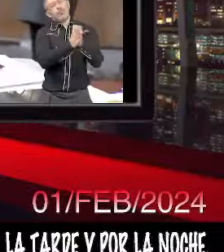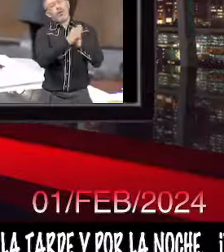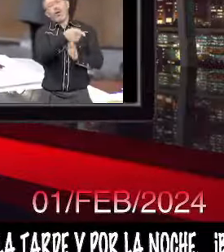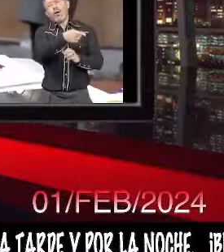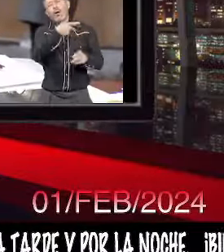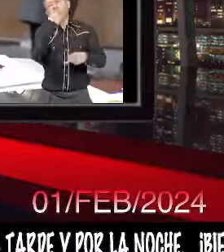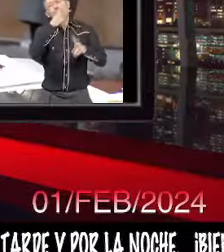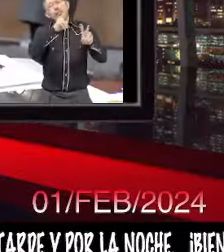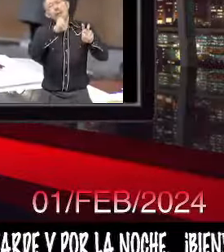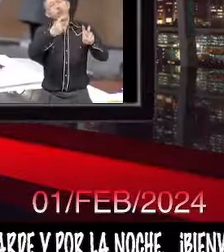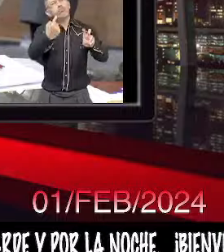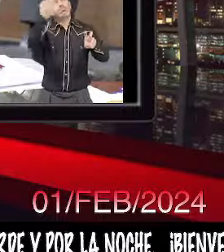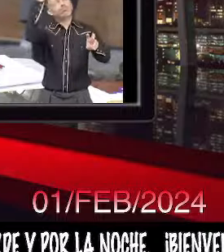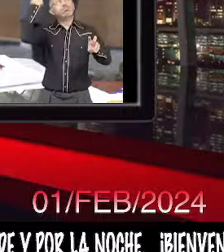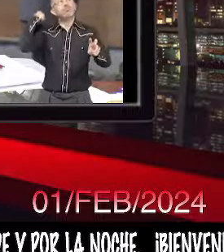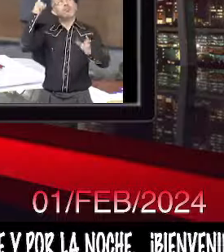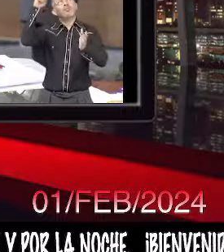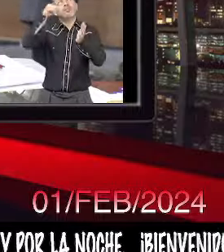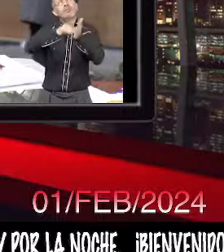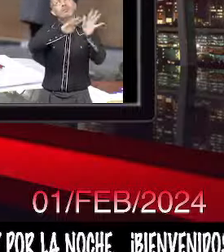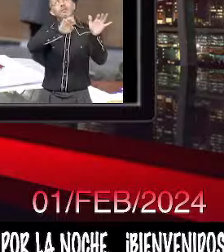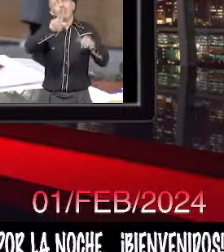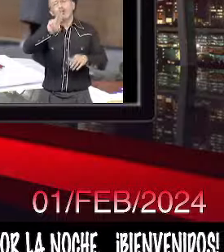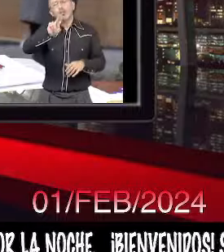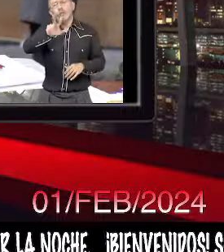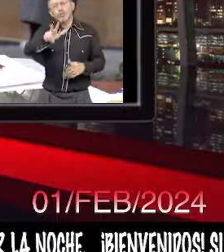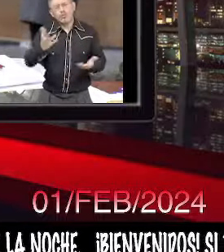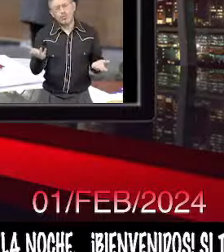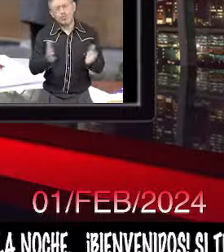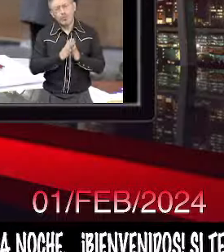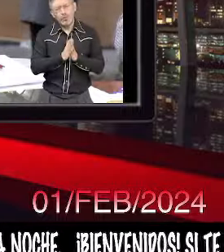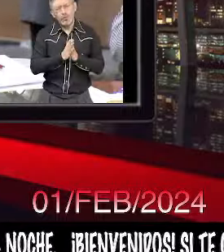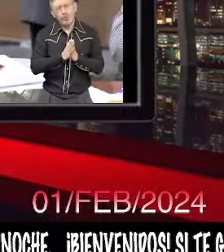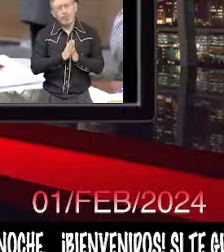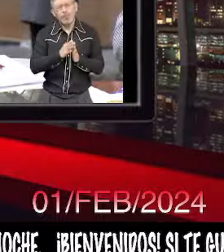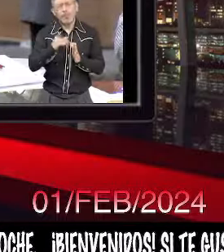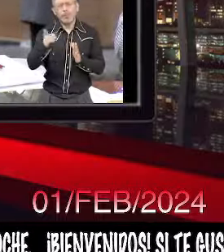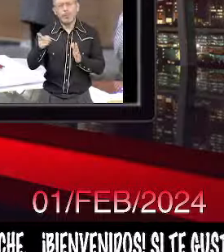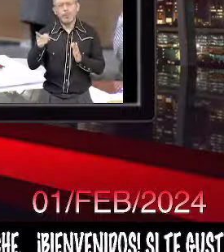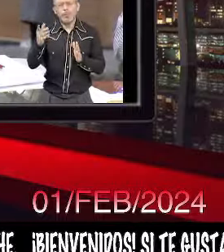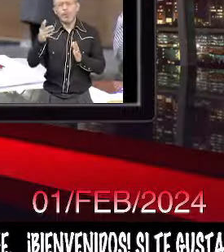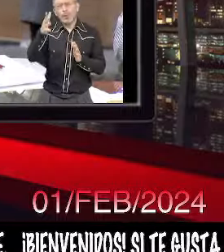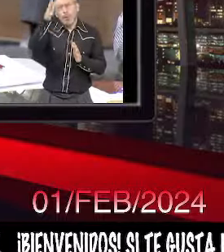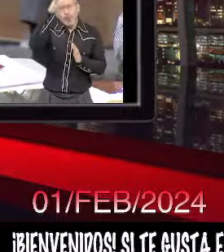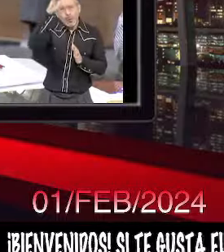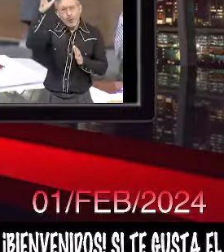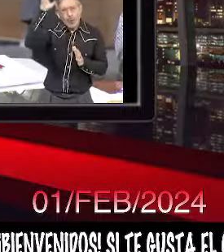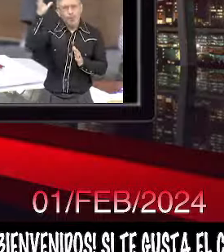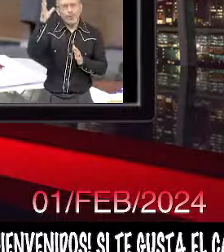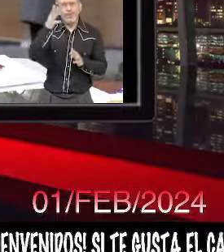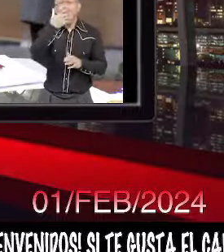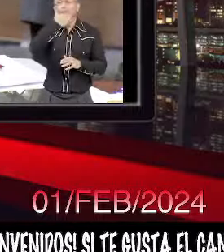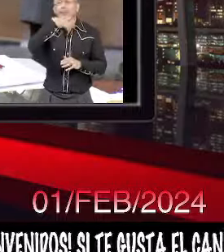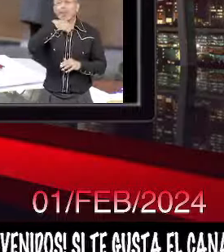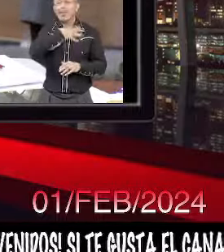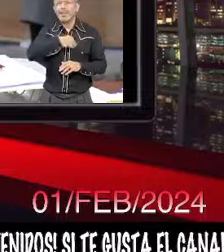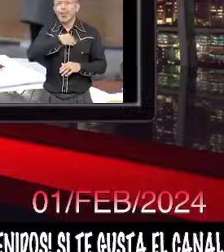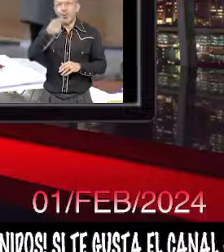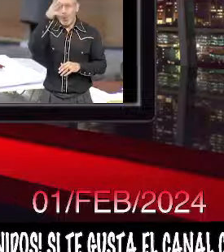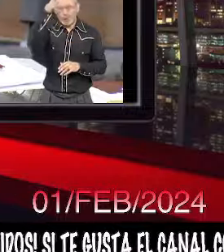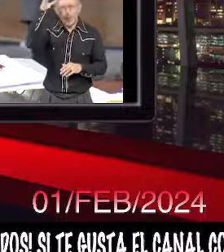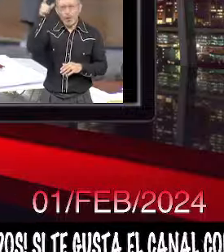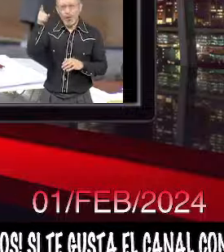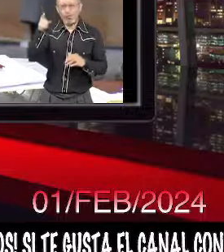88, del fraude a Cuauhtémoc Cárdenas, del brazo de Manuel